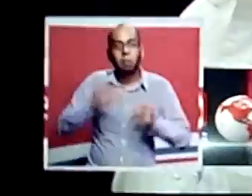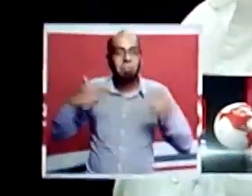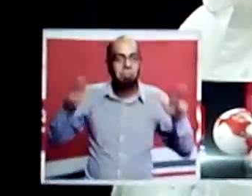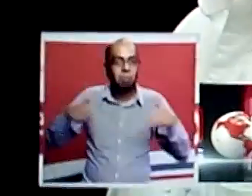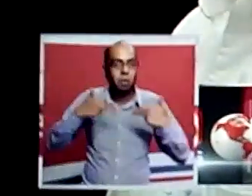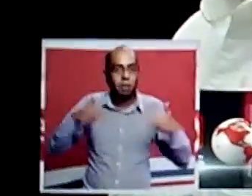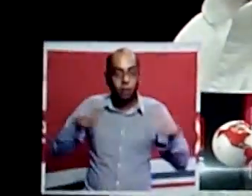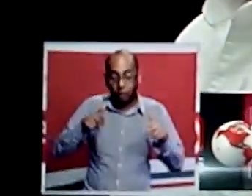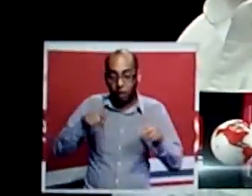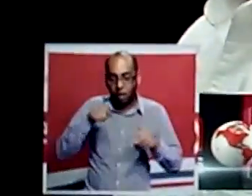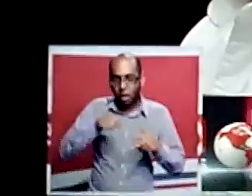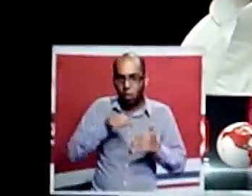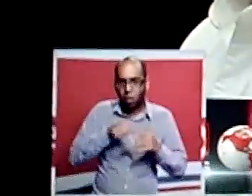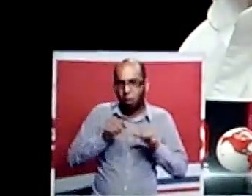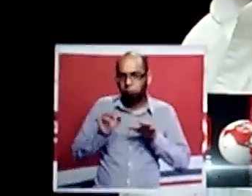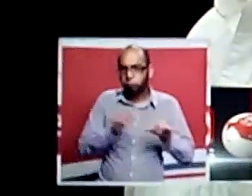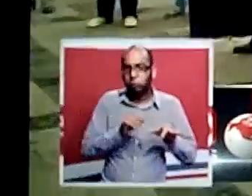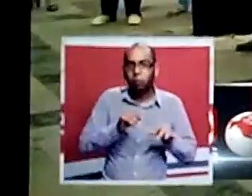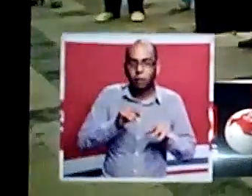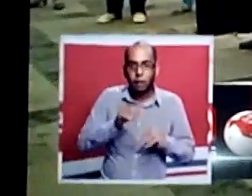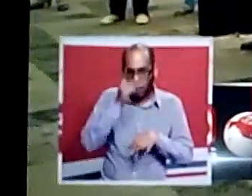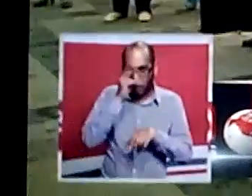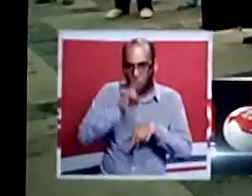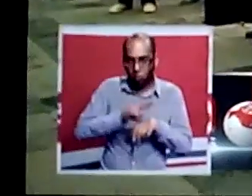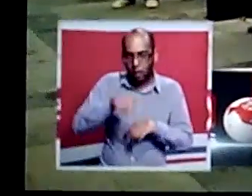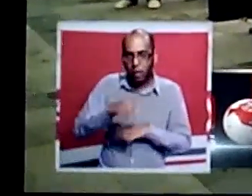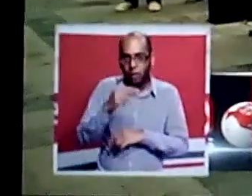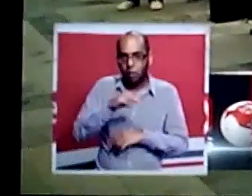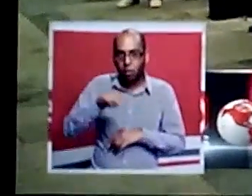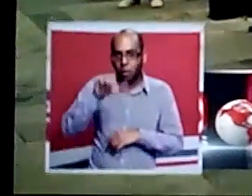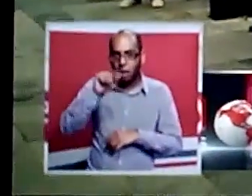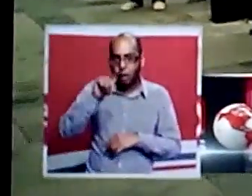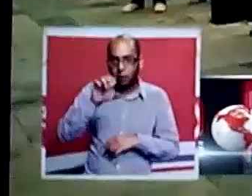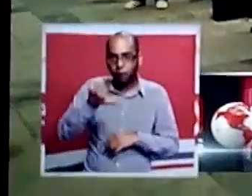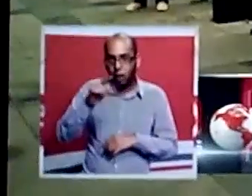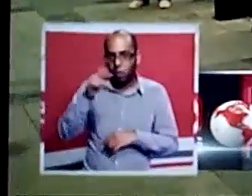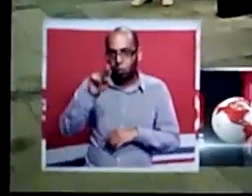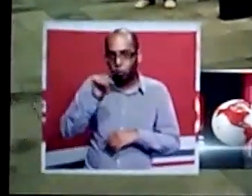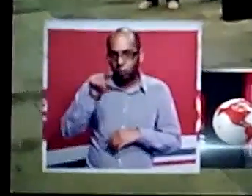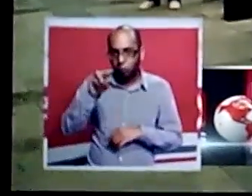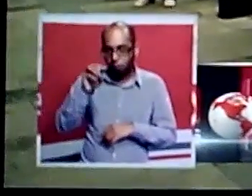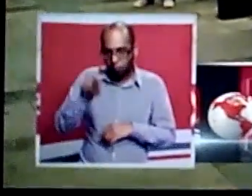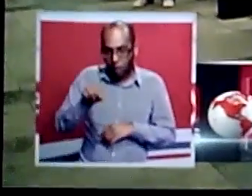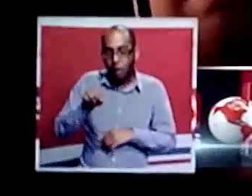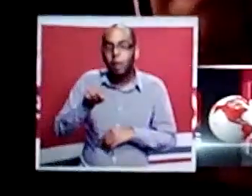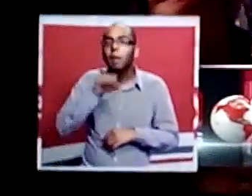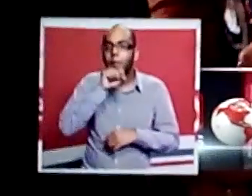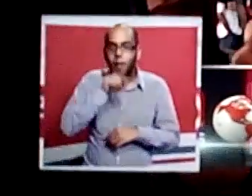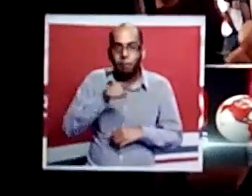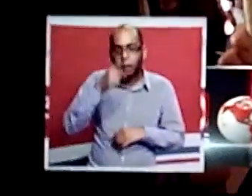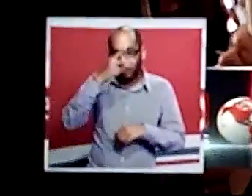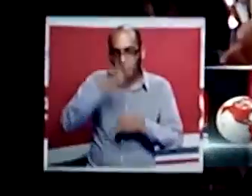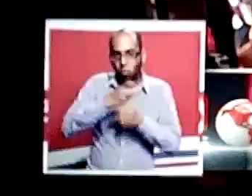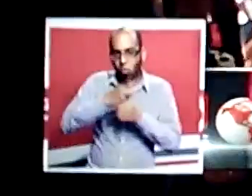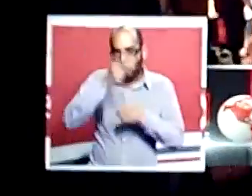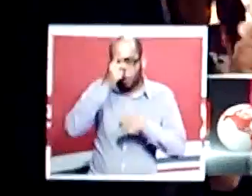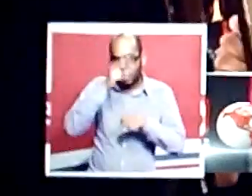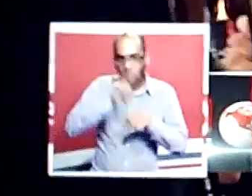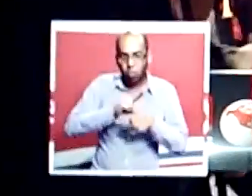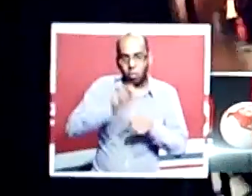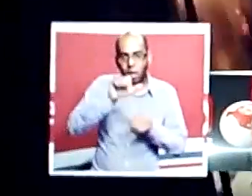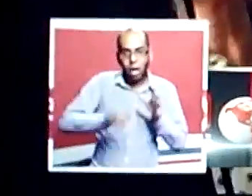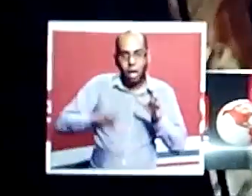acto estuvieron presentes la directora de este medio informativo, Asbel Guzmán Corona, así como los respectivos subdirectores de las diferentes